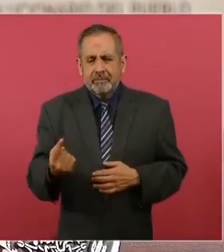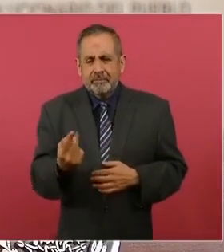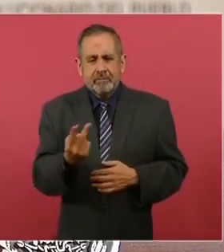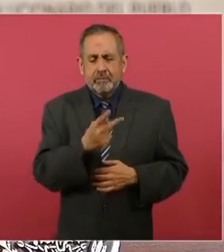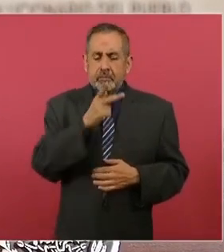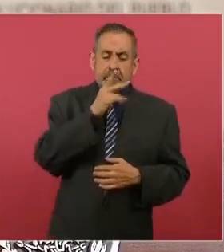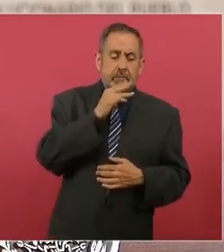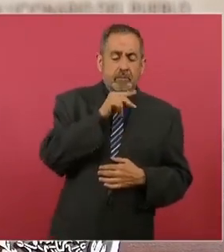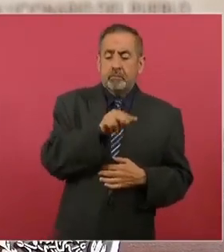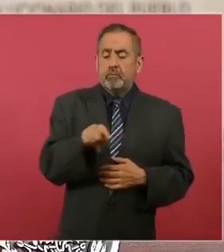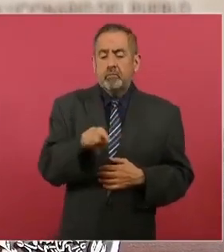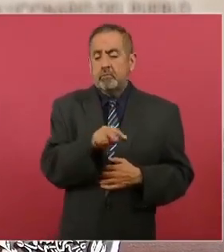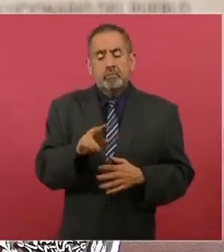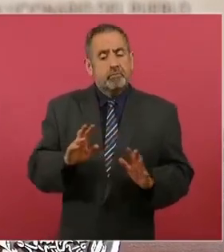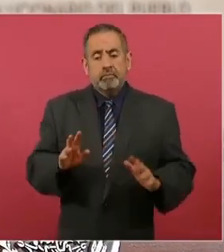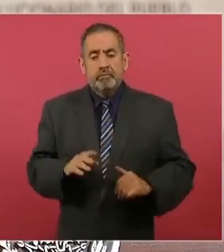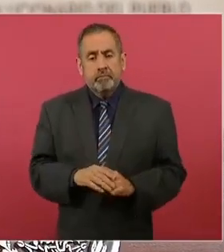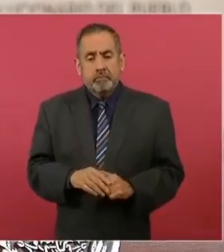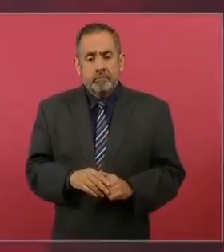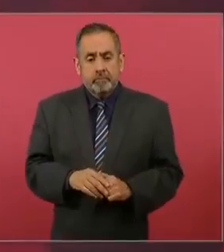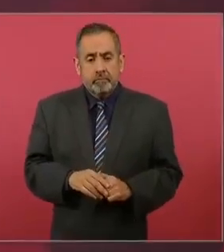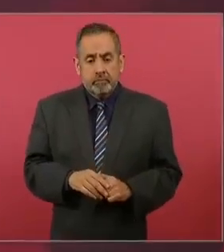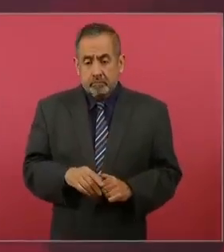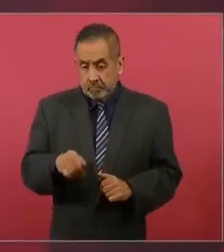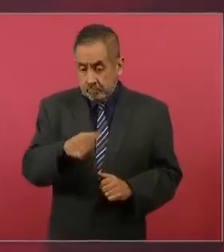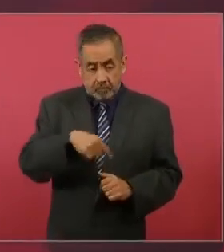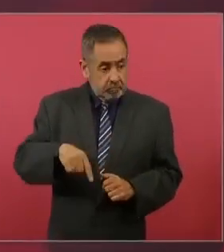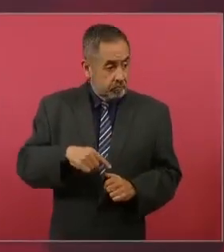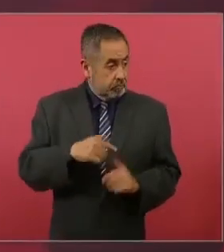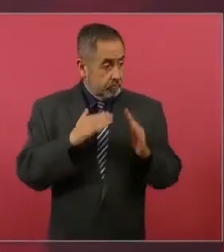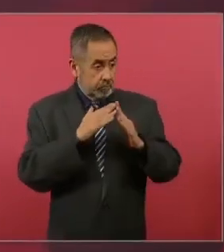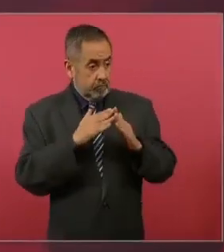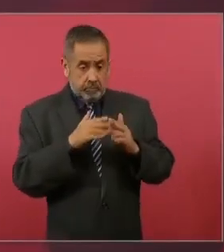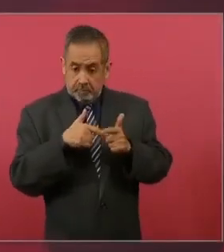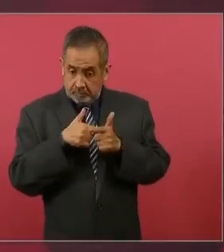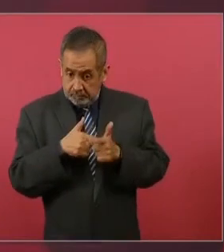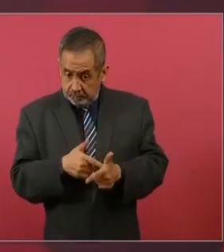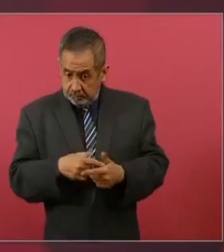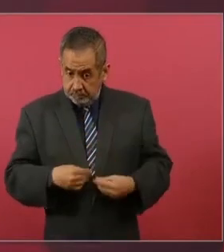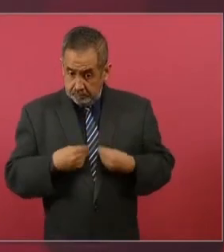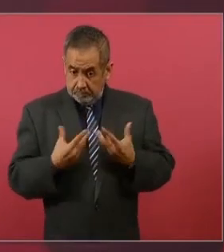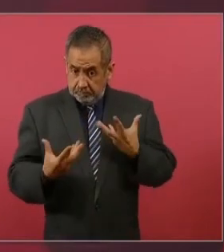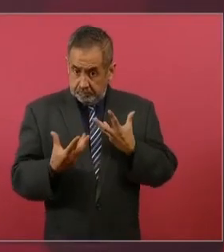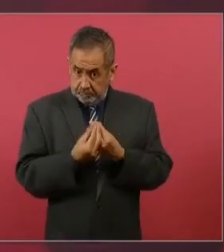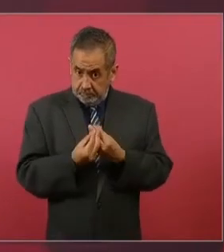los padres, para seguir viviendo aquí tienen que traer